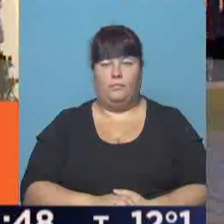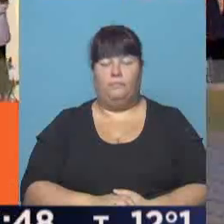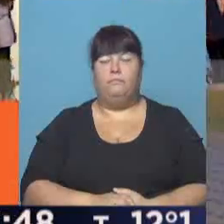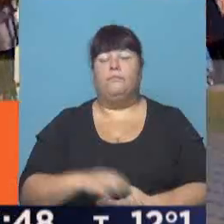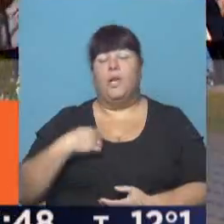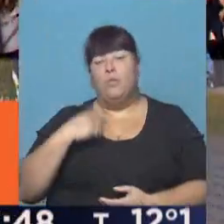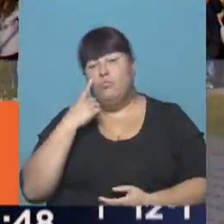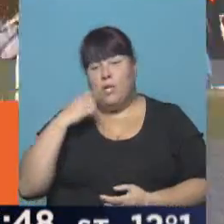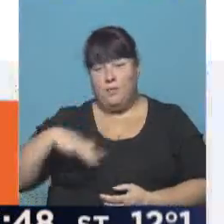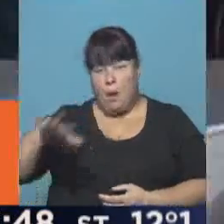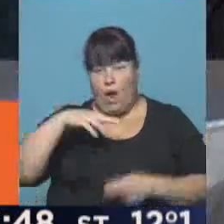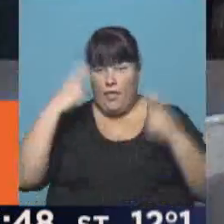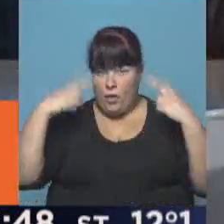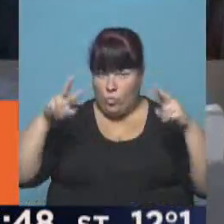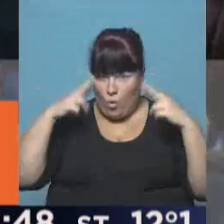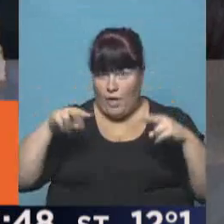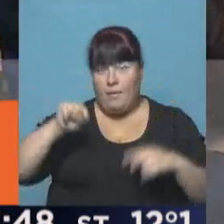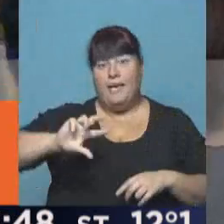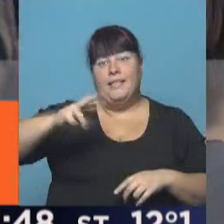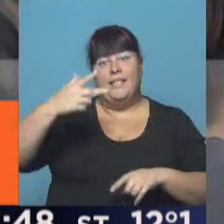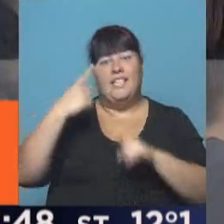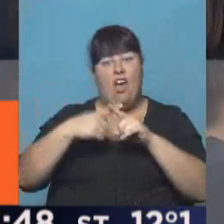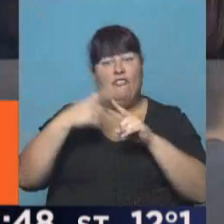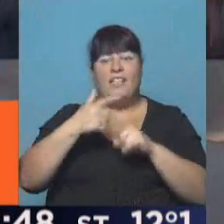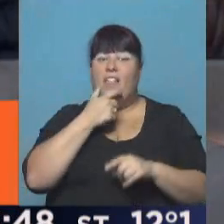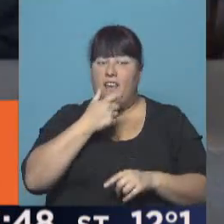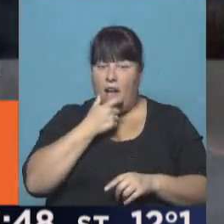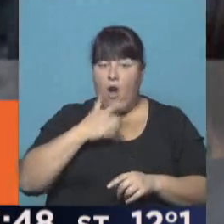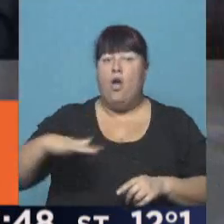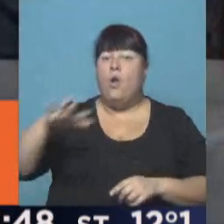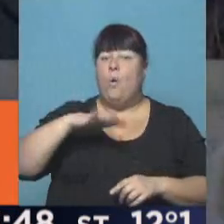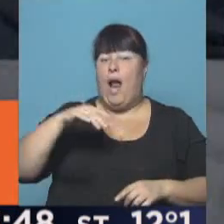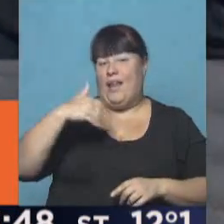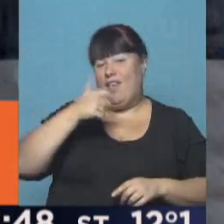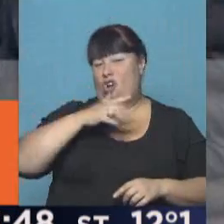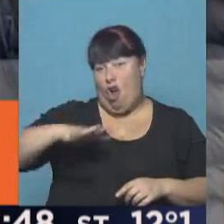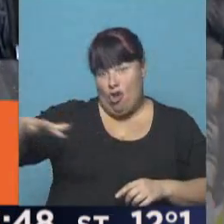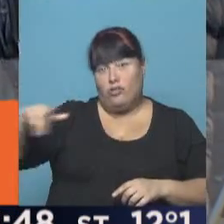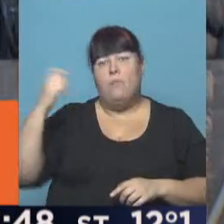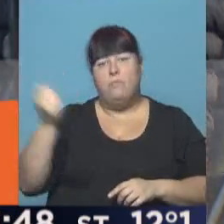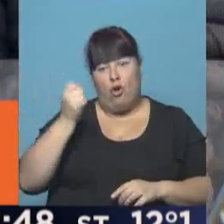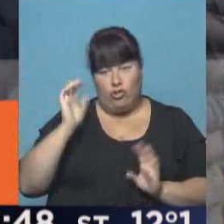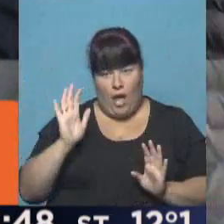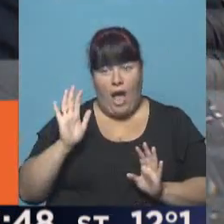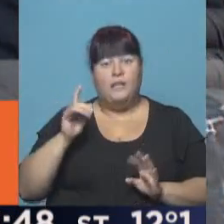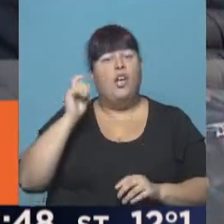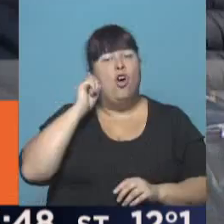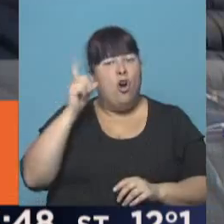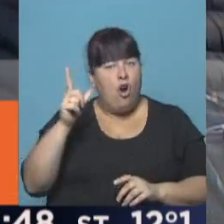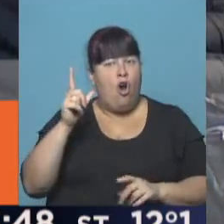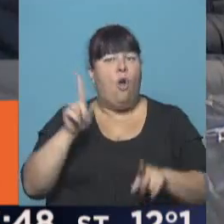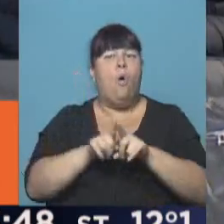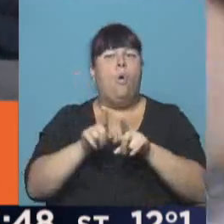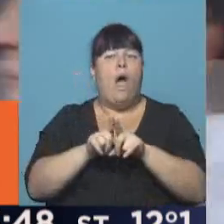Como municipio turístico que somos, esta tercera fiesta del alfajor del Partido de la Costa es muy importante. Se ha logrado algo